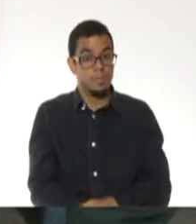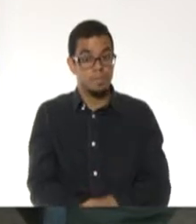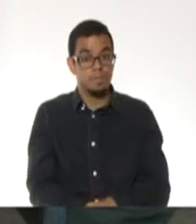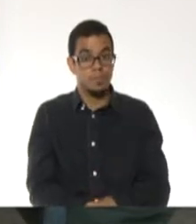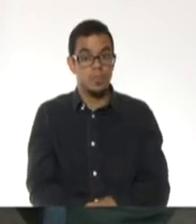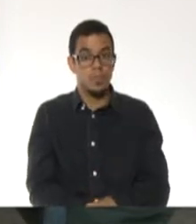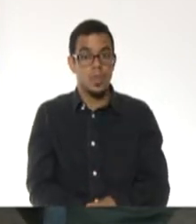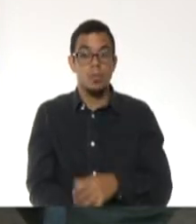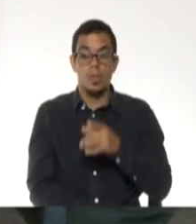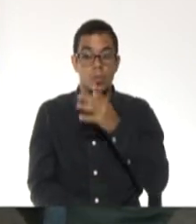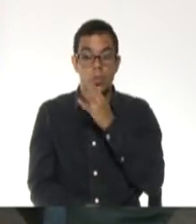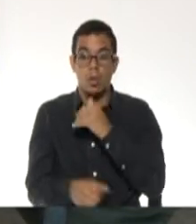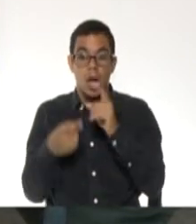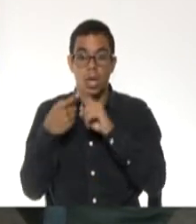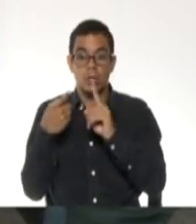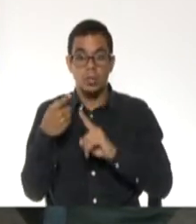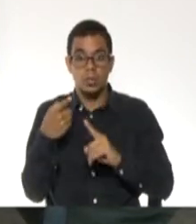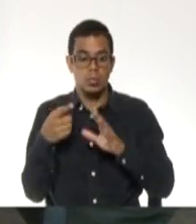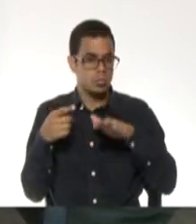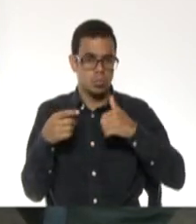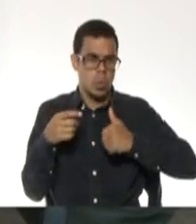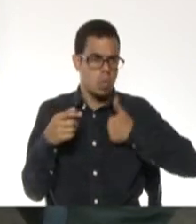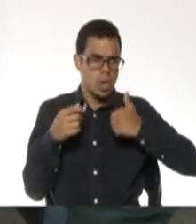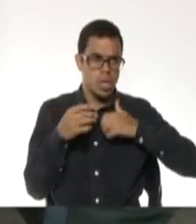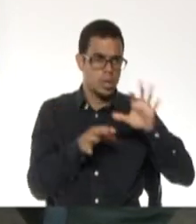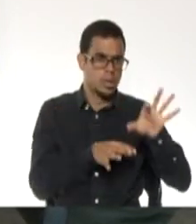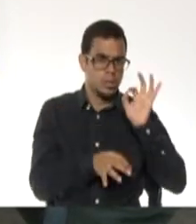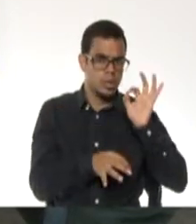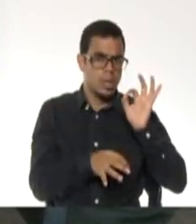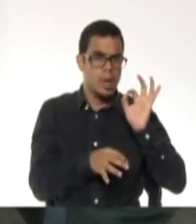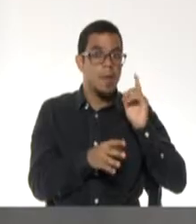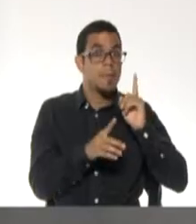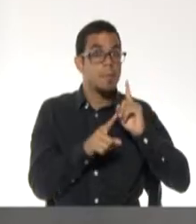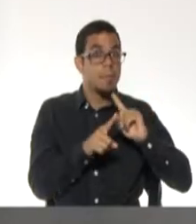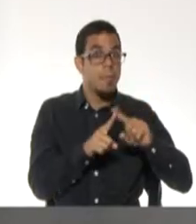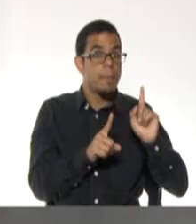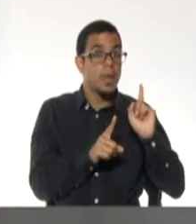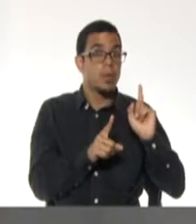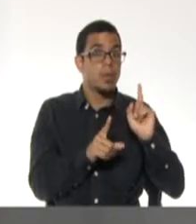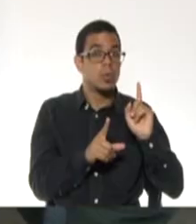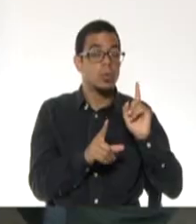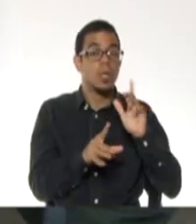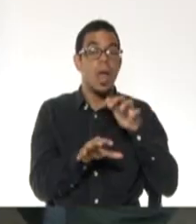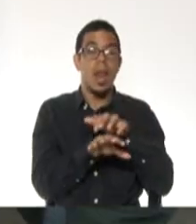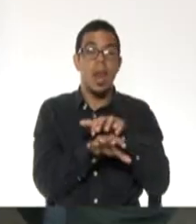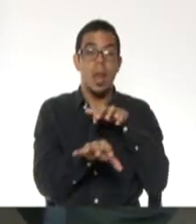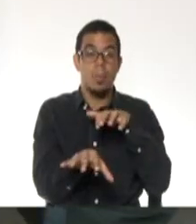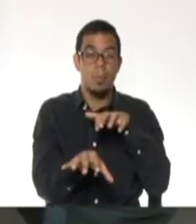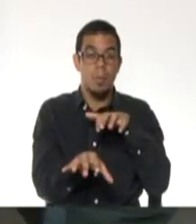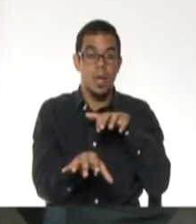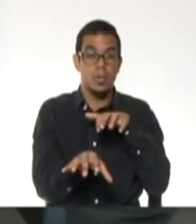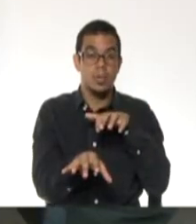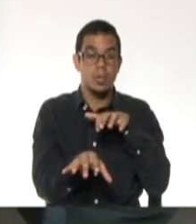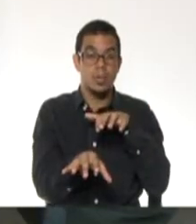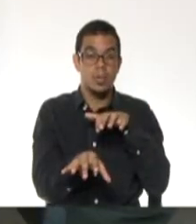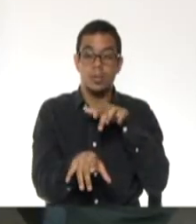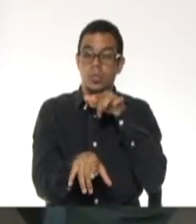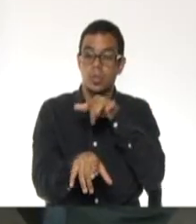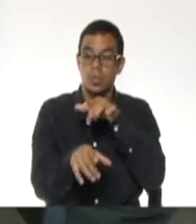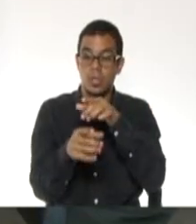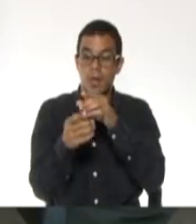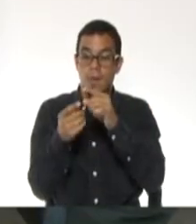haya energía, podemos hacer cualquiera, pero en la mayoría debemos usar toda herramienta